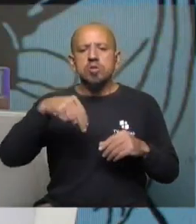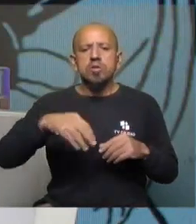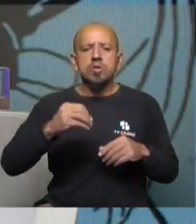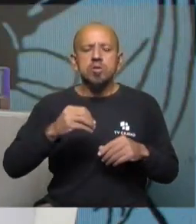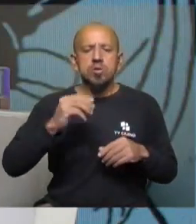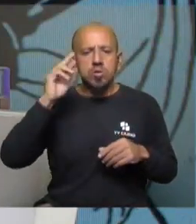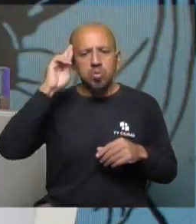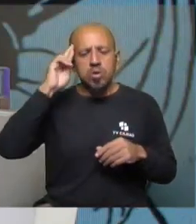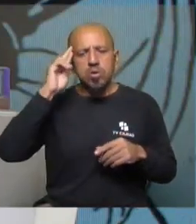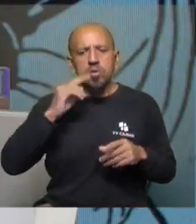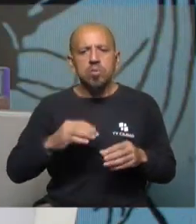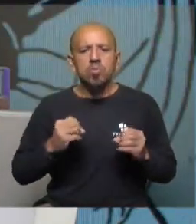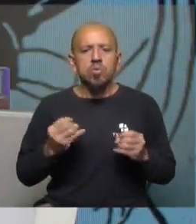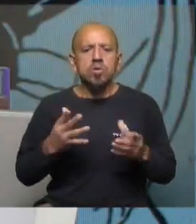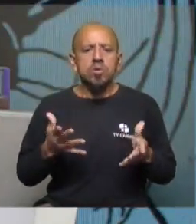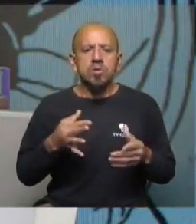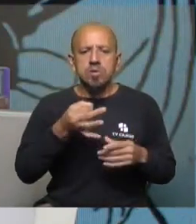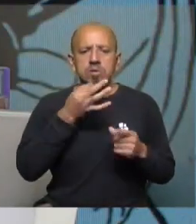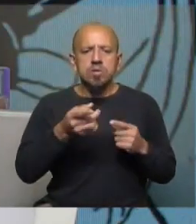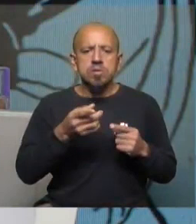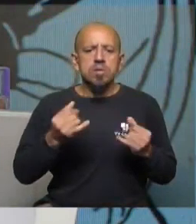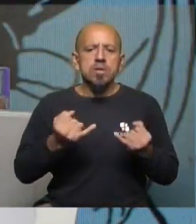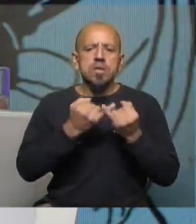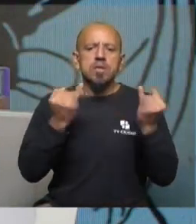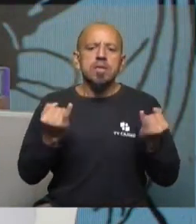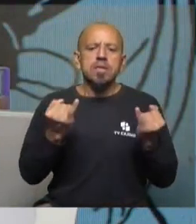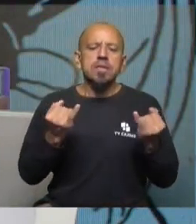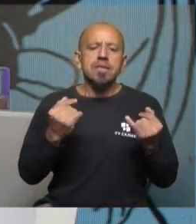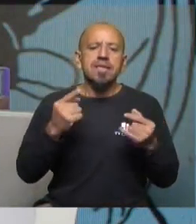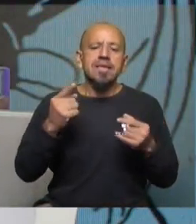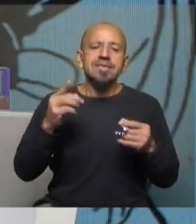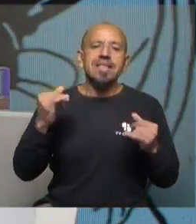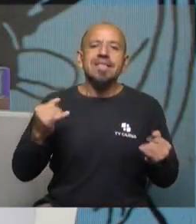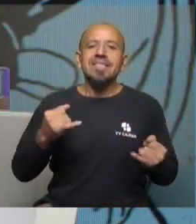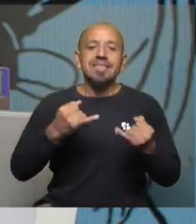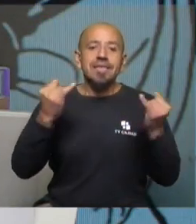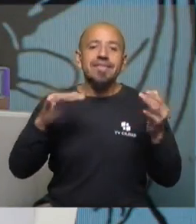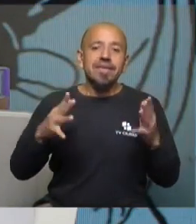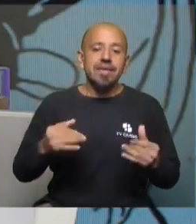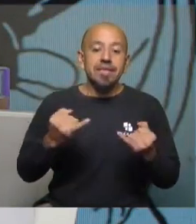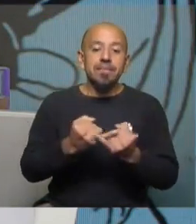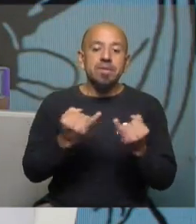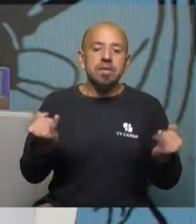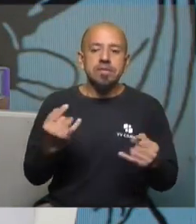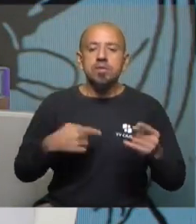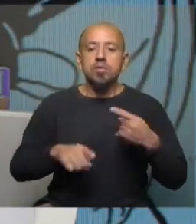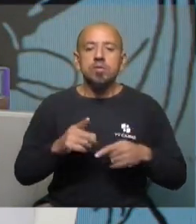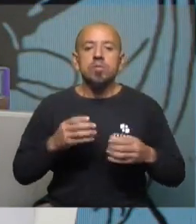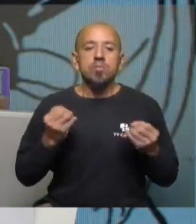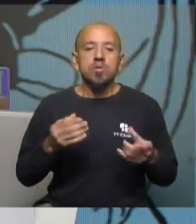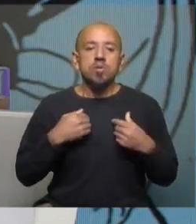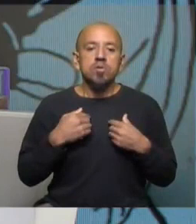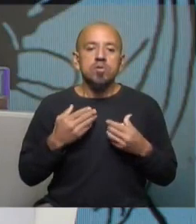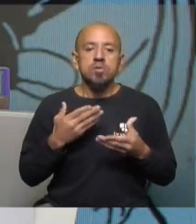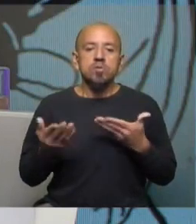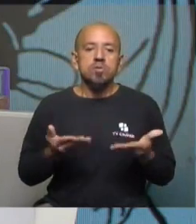la excusa porque es el que llamamos día de la independencia del lugar una cosa bastante extraña de los pelos como sabemos porque entre gallos